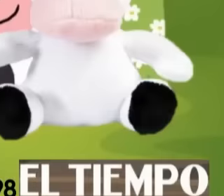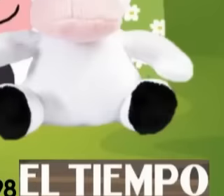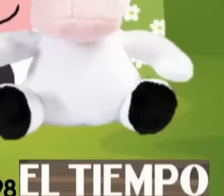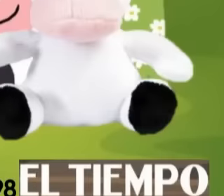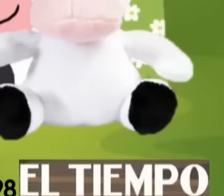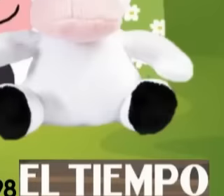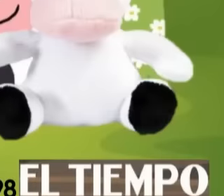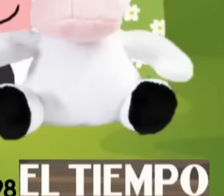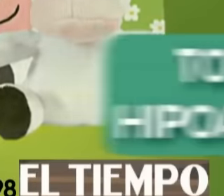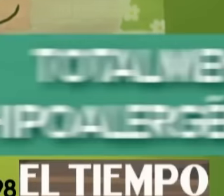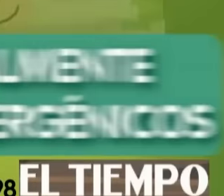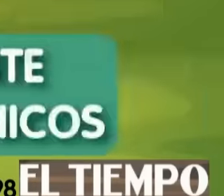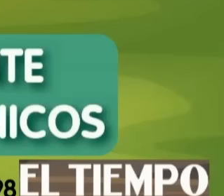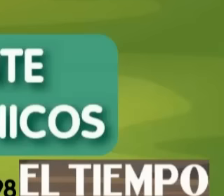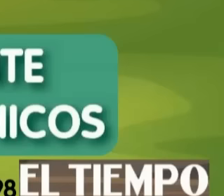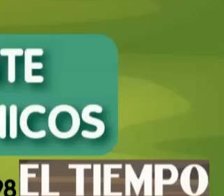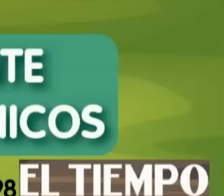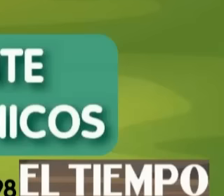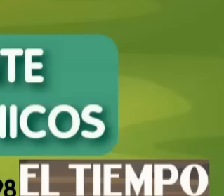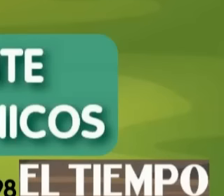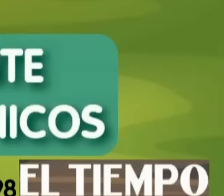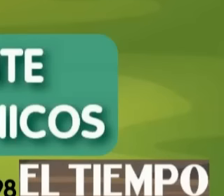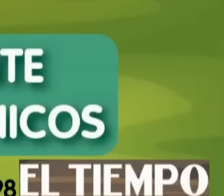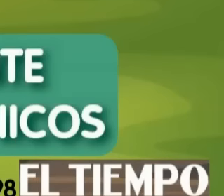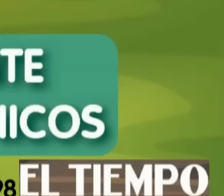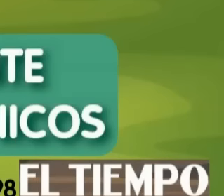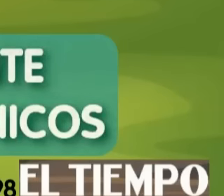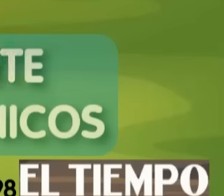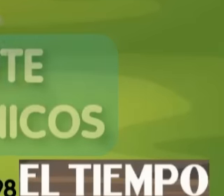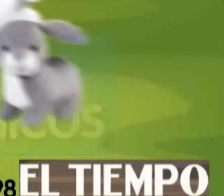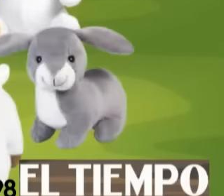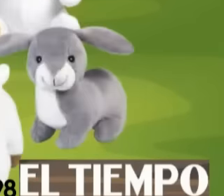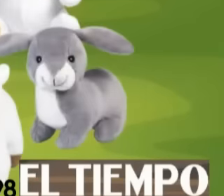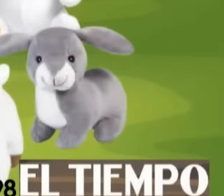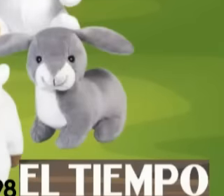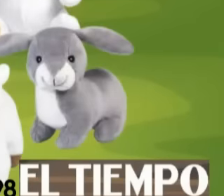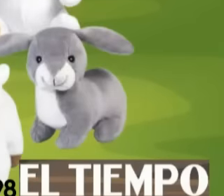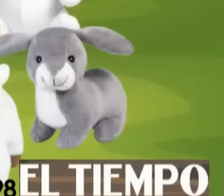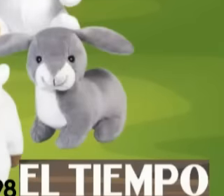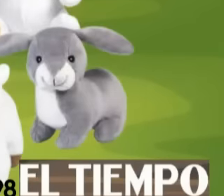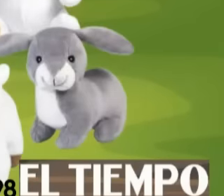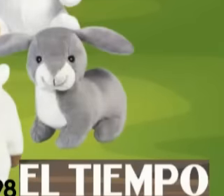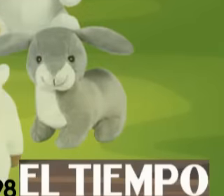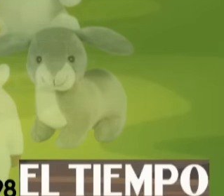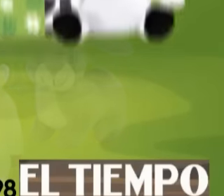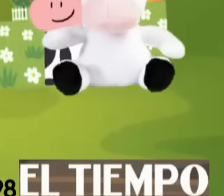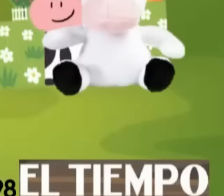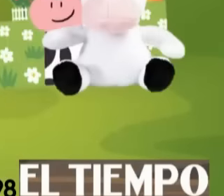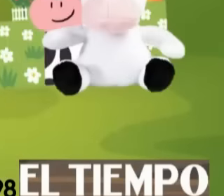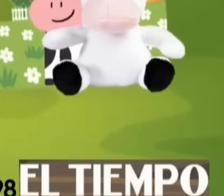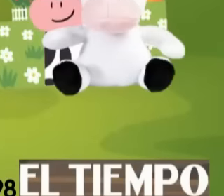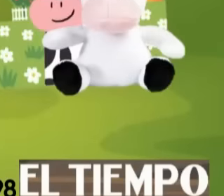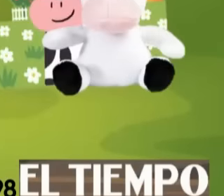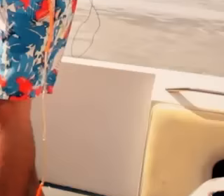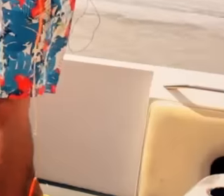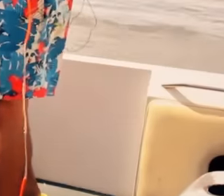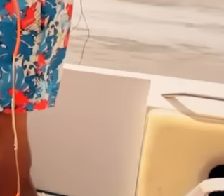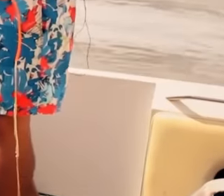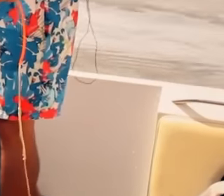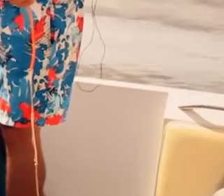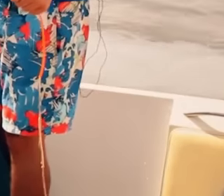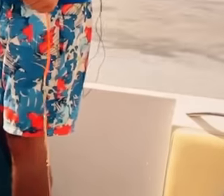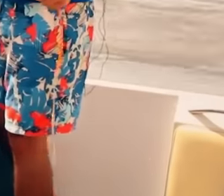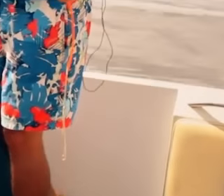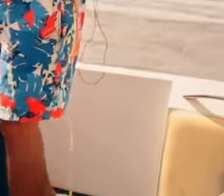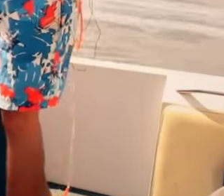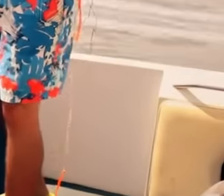libros ilustrados y entrañables peluches para aprender jugando. Encuéntralos todos los viernes con El Tiempo y en librería Todo Lectura.